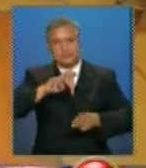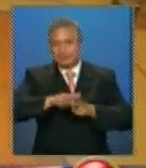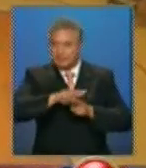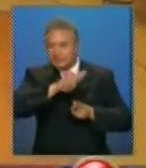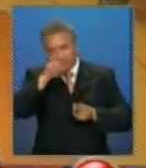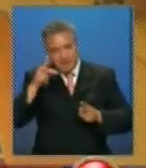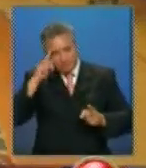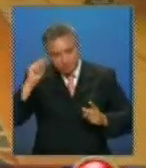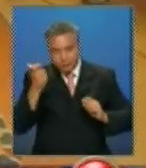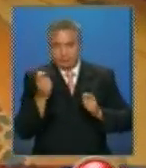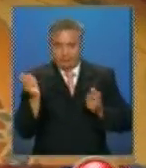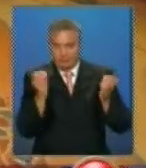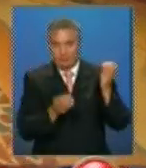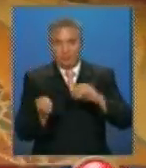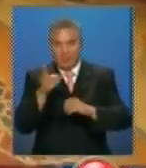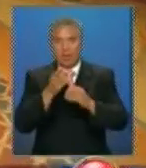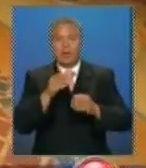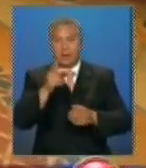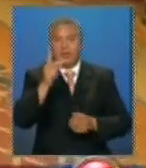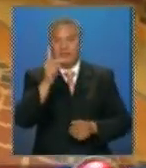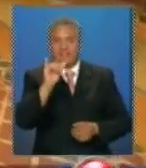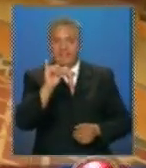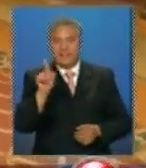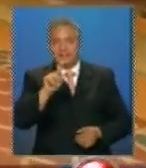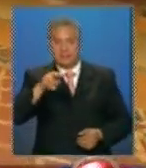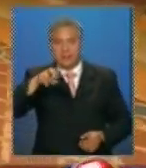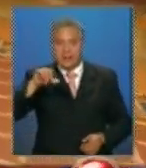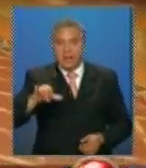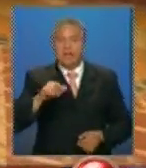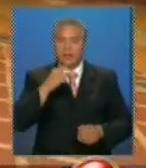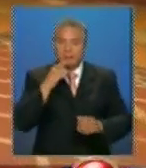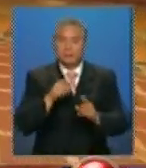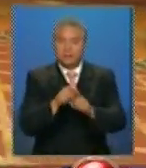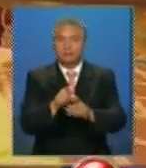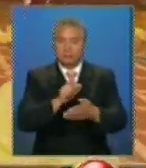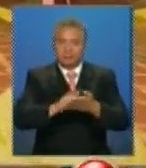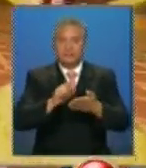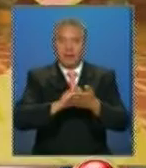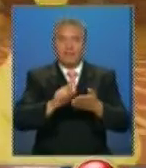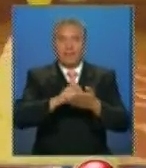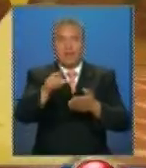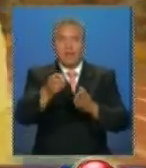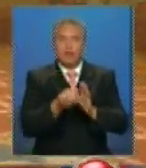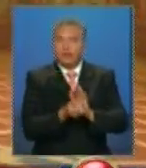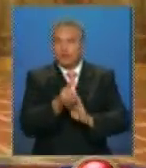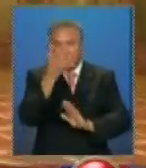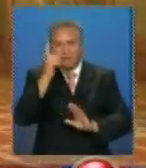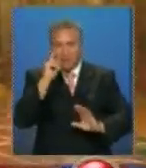otra vez, luego que los estudios Disney confirmaran que trabajan en una nueva versión.